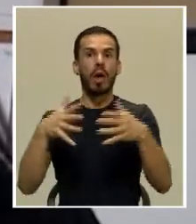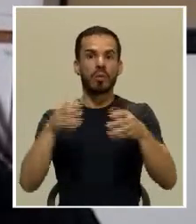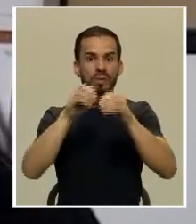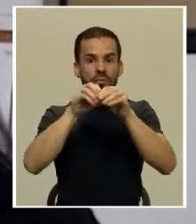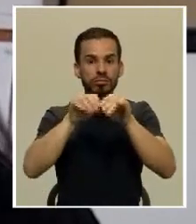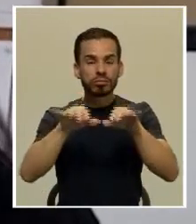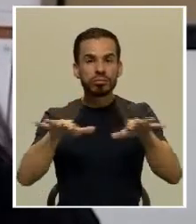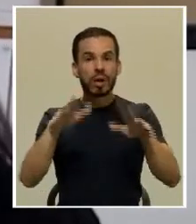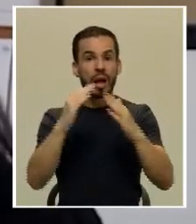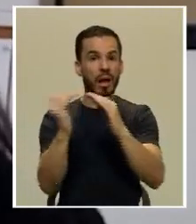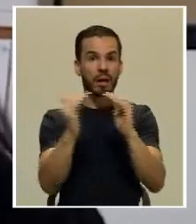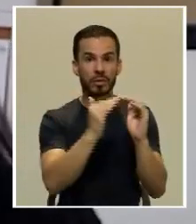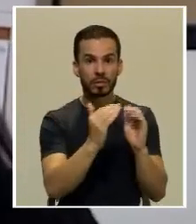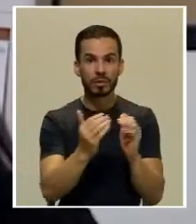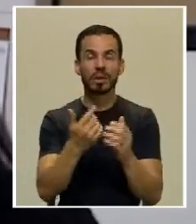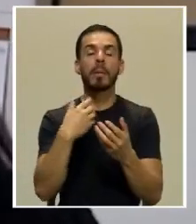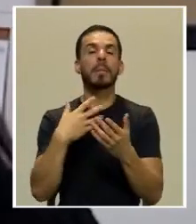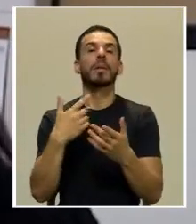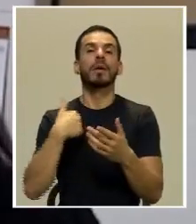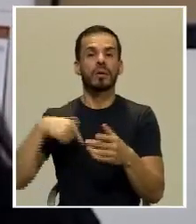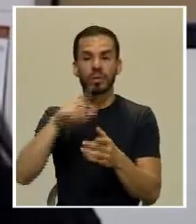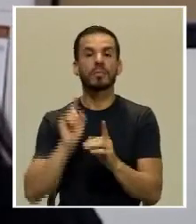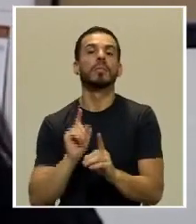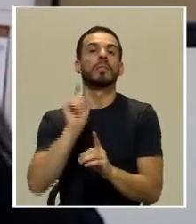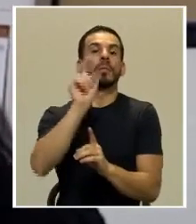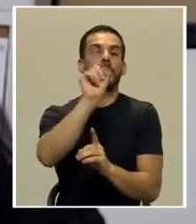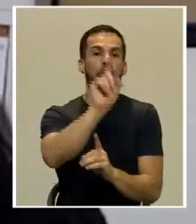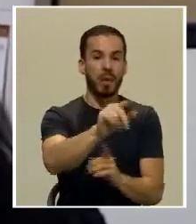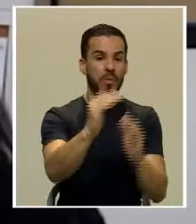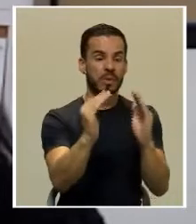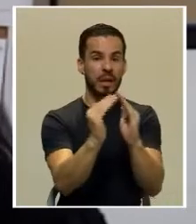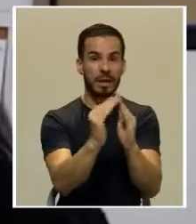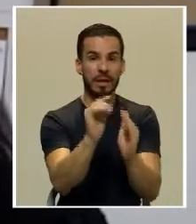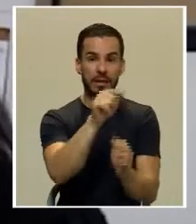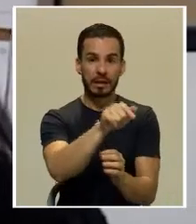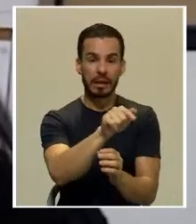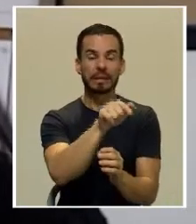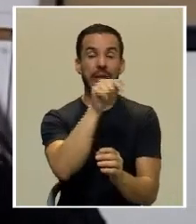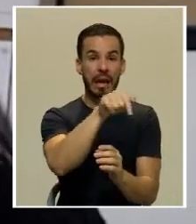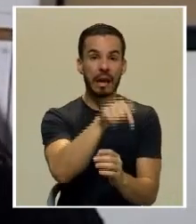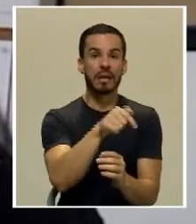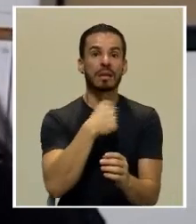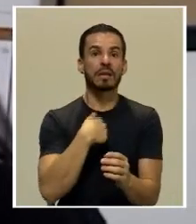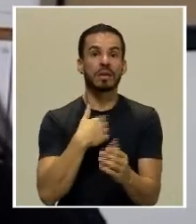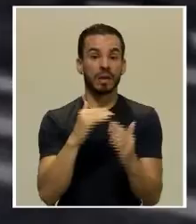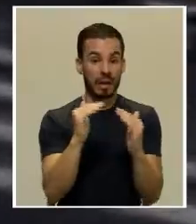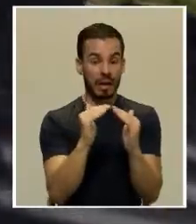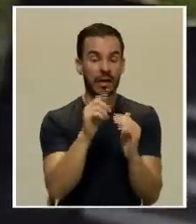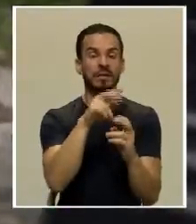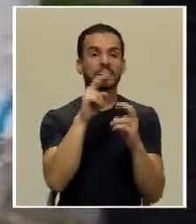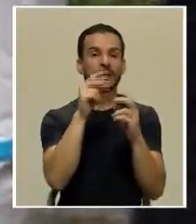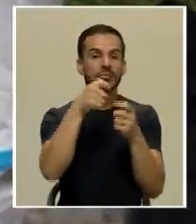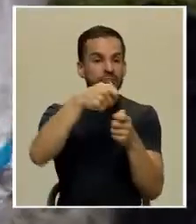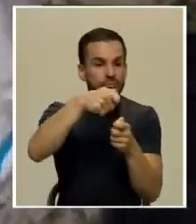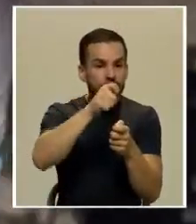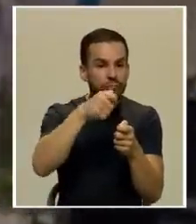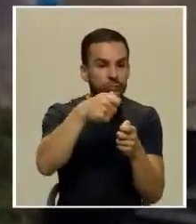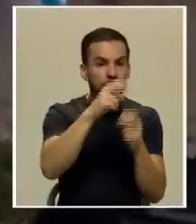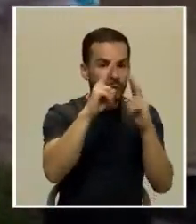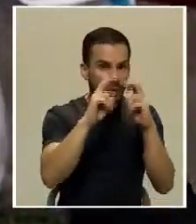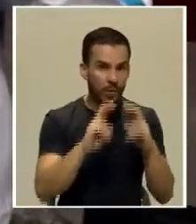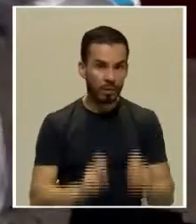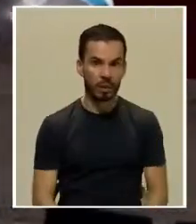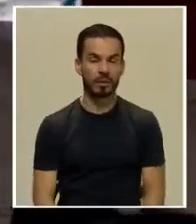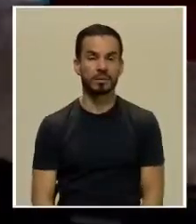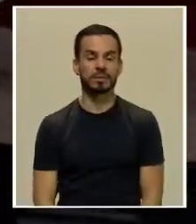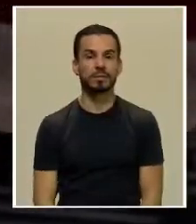posible contagio a la comunidad, más bien se desplaza a las casas de estas personas y ahí nosotros en el domicilio tomamos las muestras de